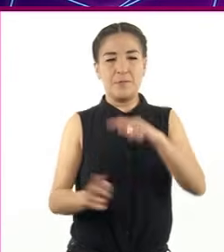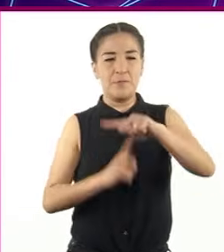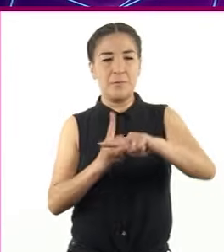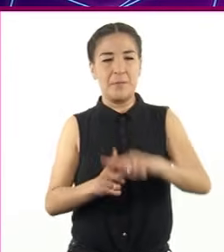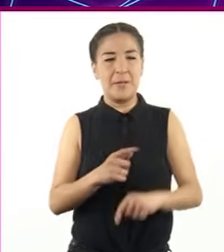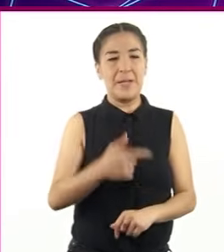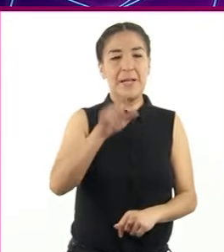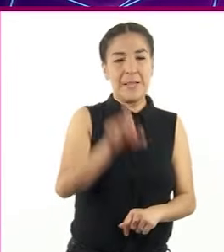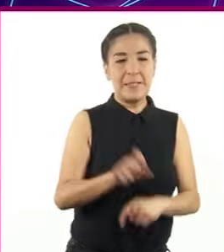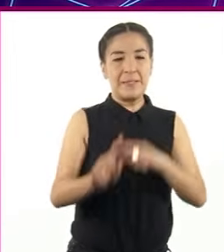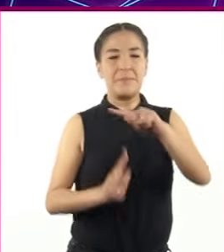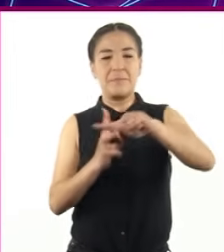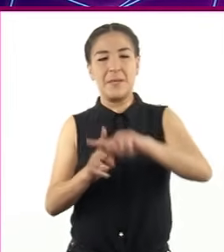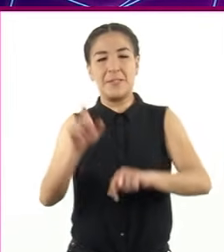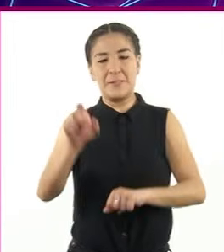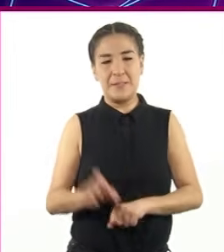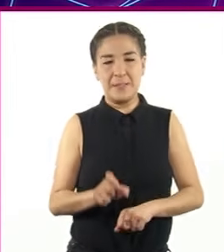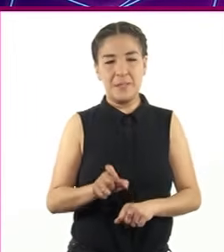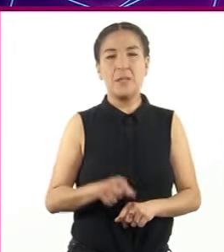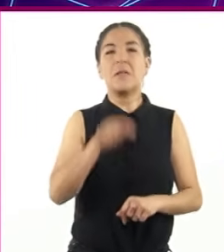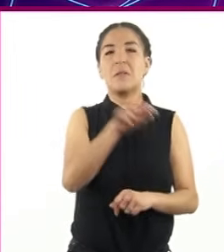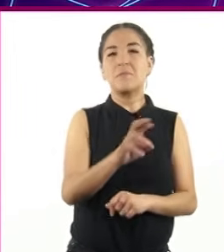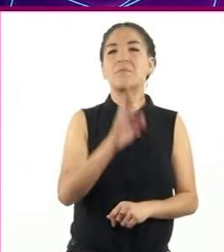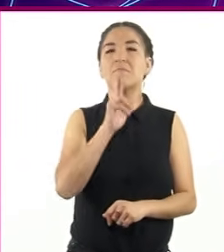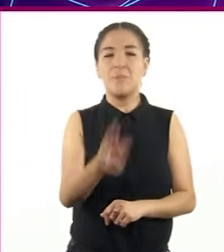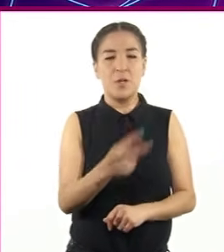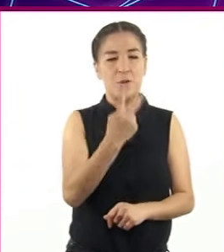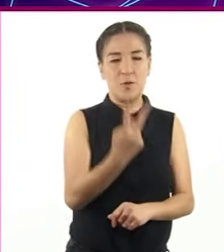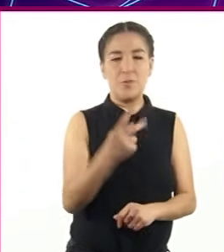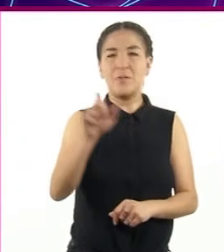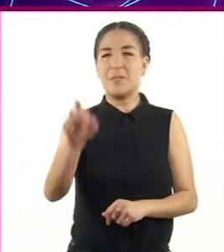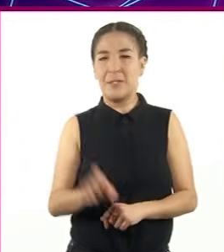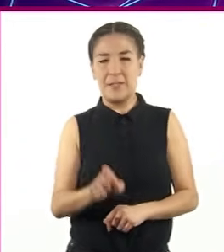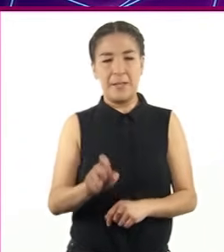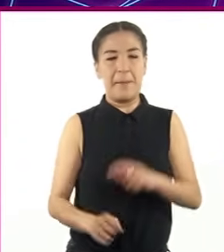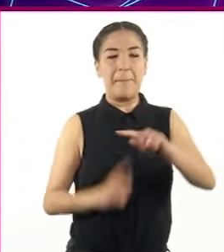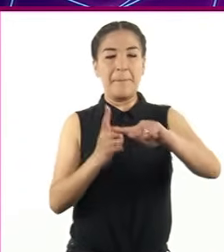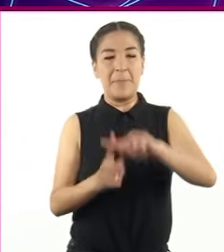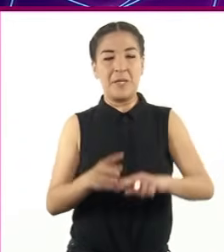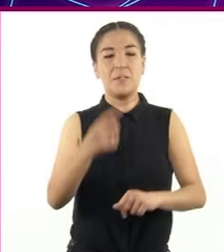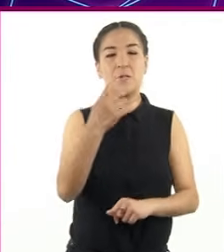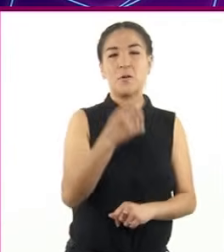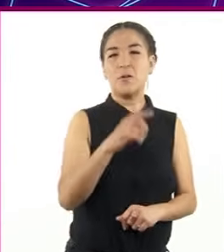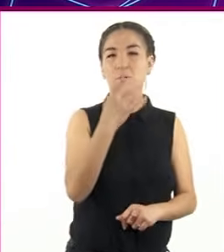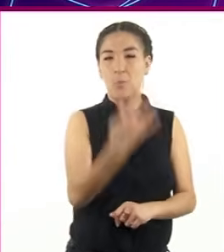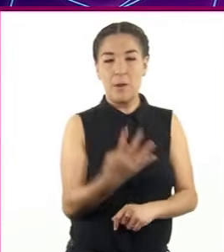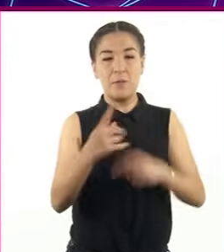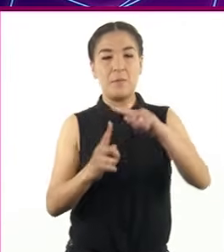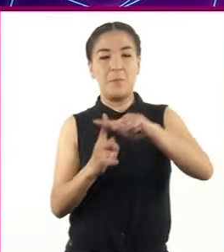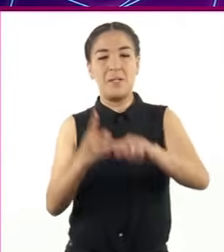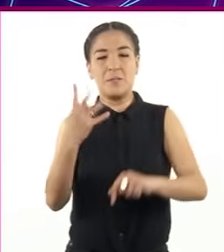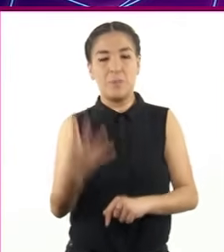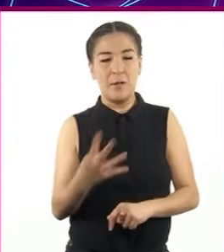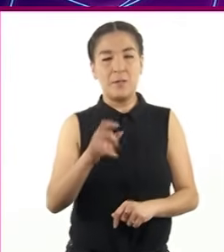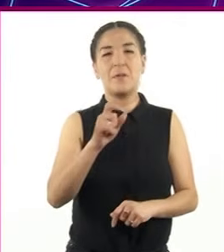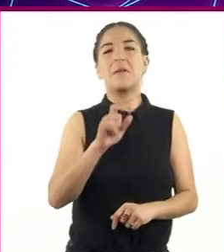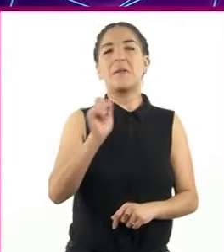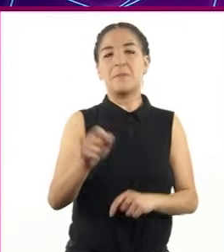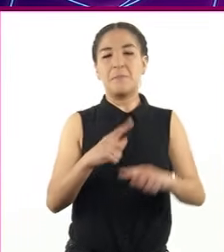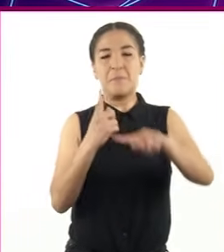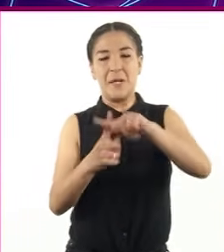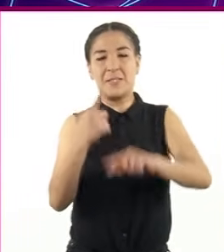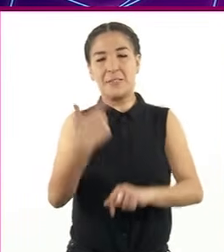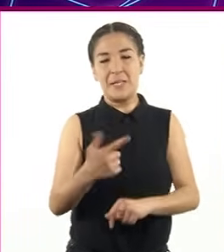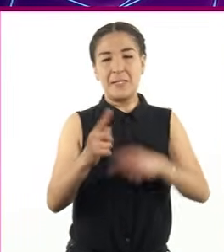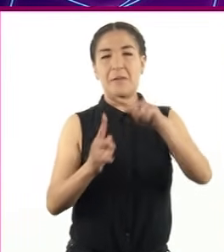x más x, con lo que se obtiene 2x. 4 más 4 más 7 más 7